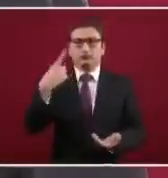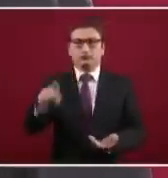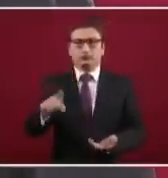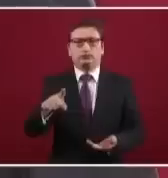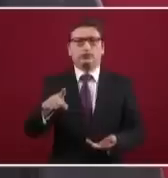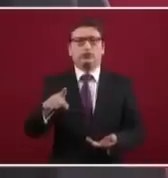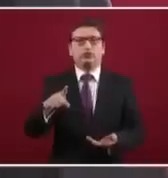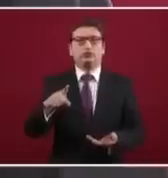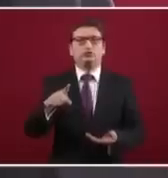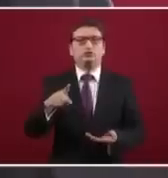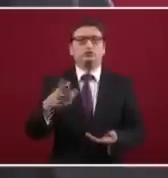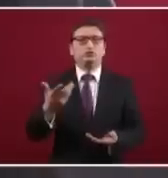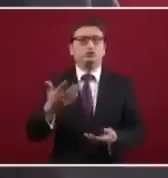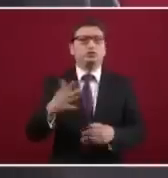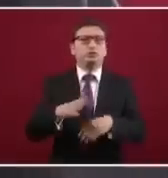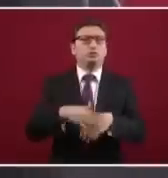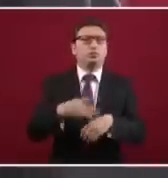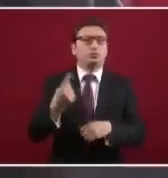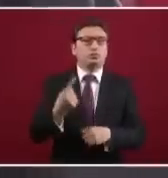por